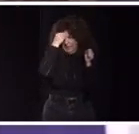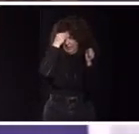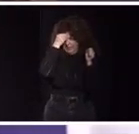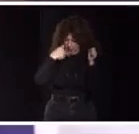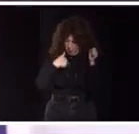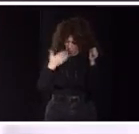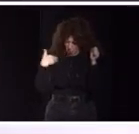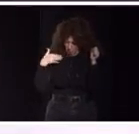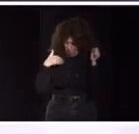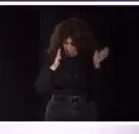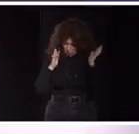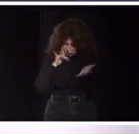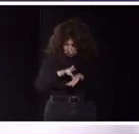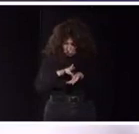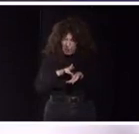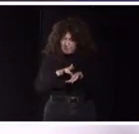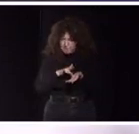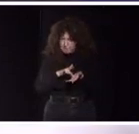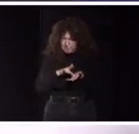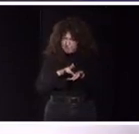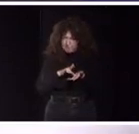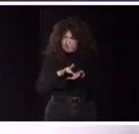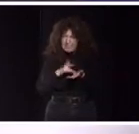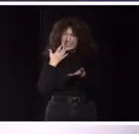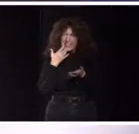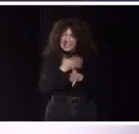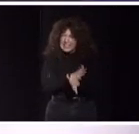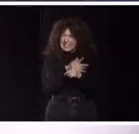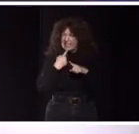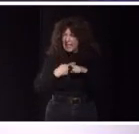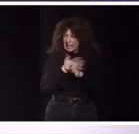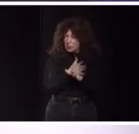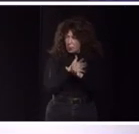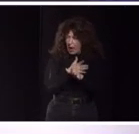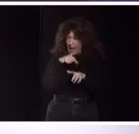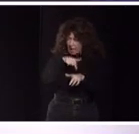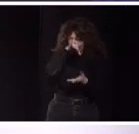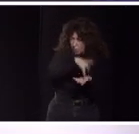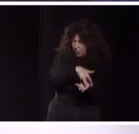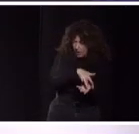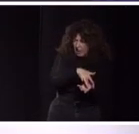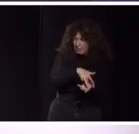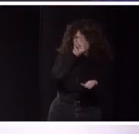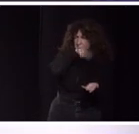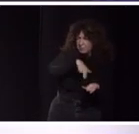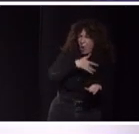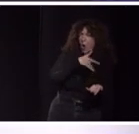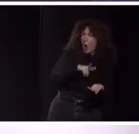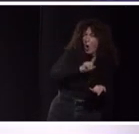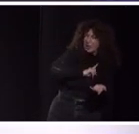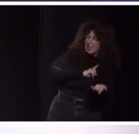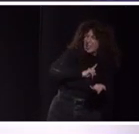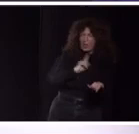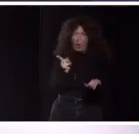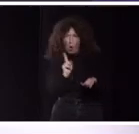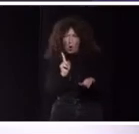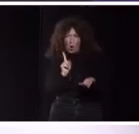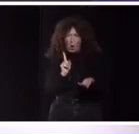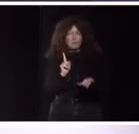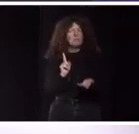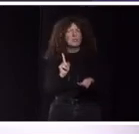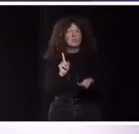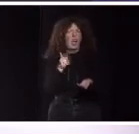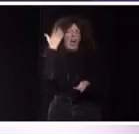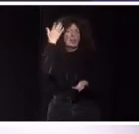vez se habían preguntado si el acto sexual que estaban llevando a cabo era o no era consentido y dejasen de considerarlo